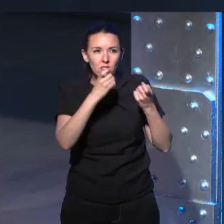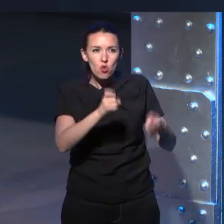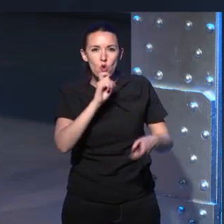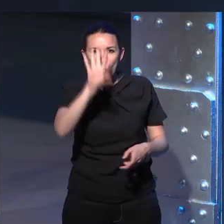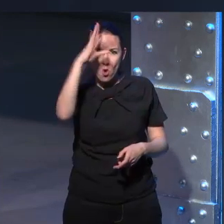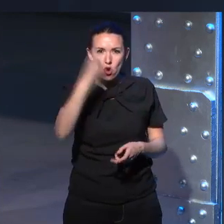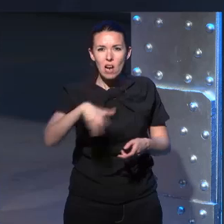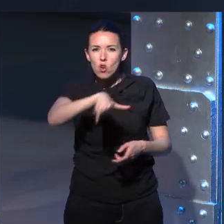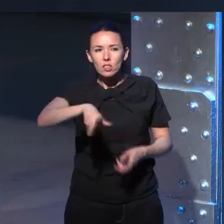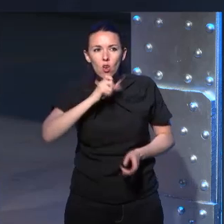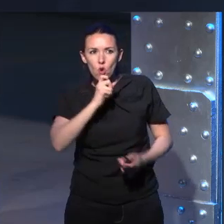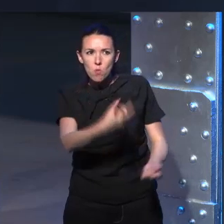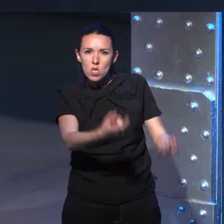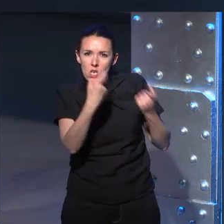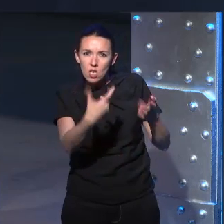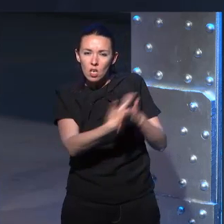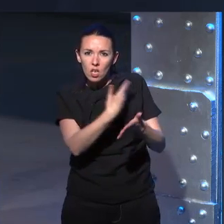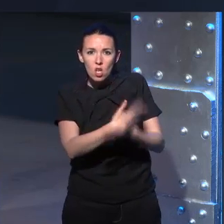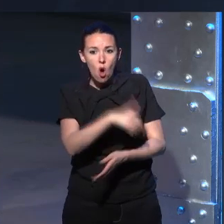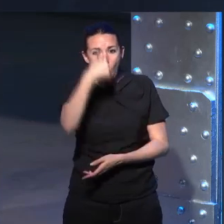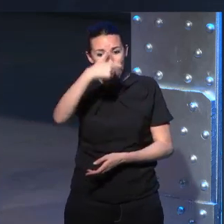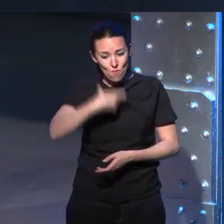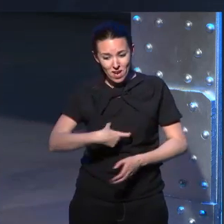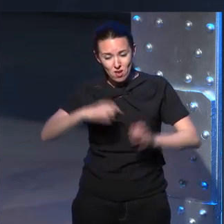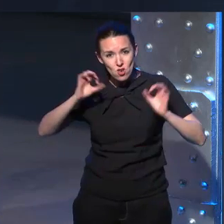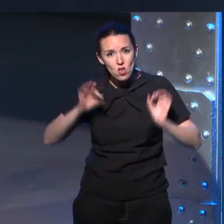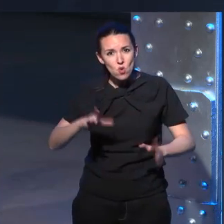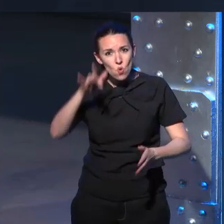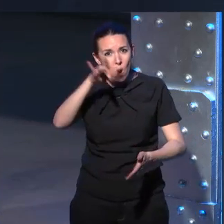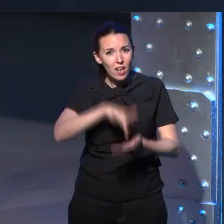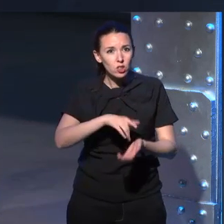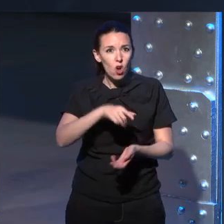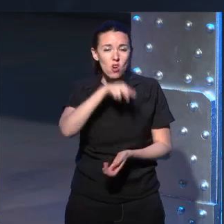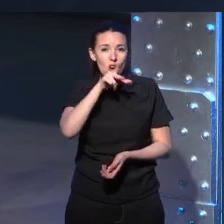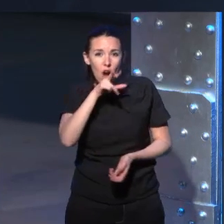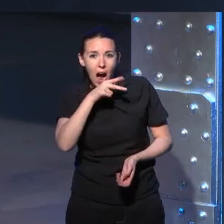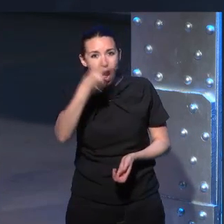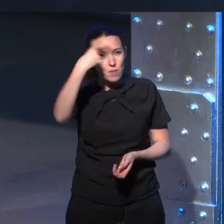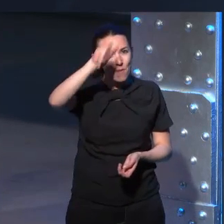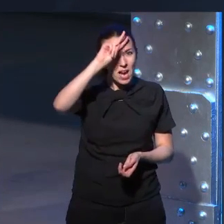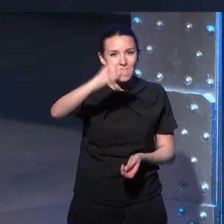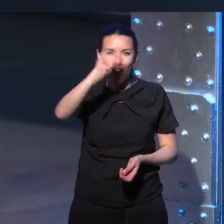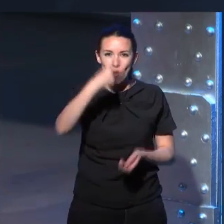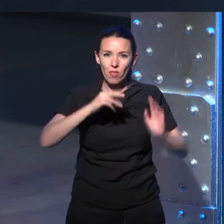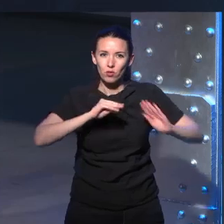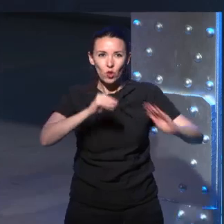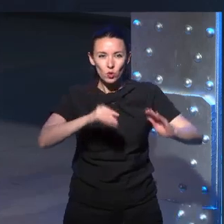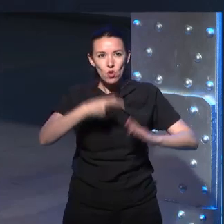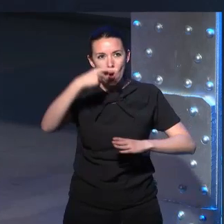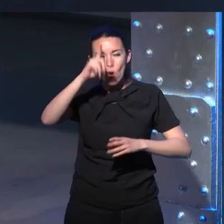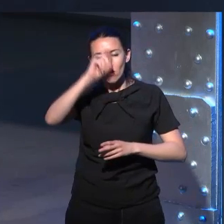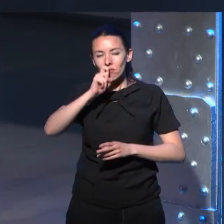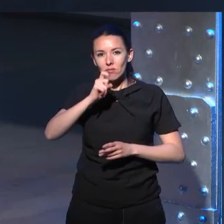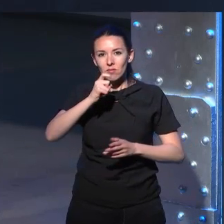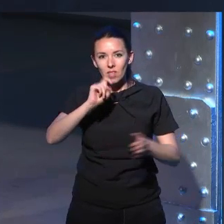en castellano. Y un tipo como yo que guarda el dulce y burlón acento chilango alojado en el rincón de los placeres.